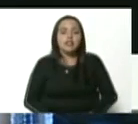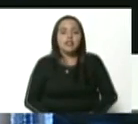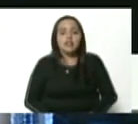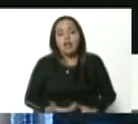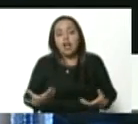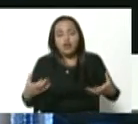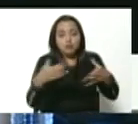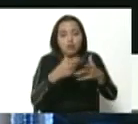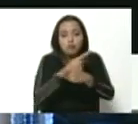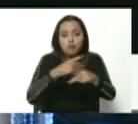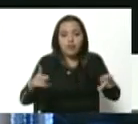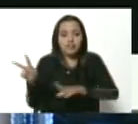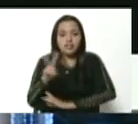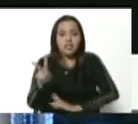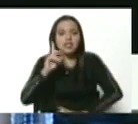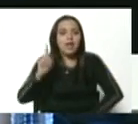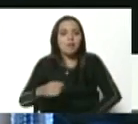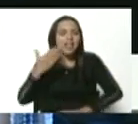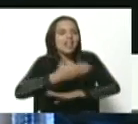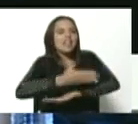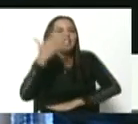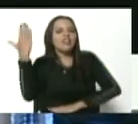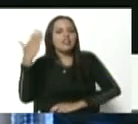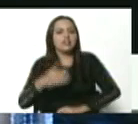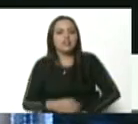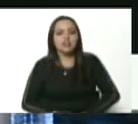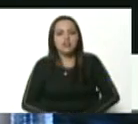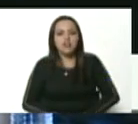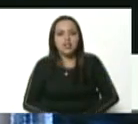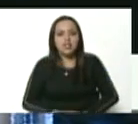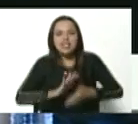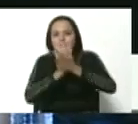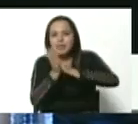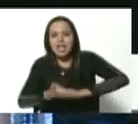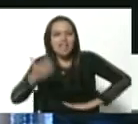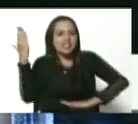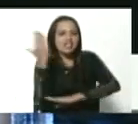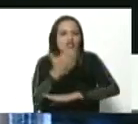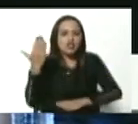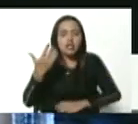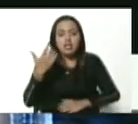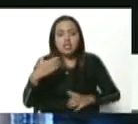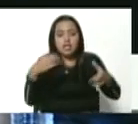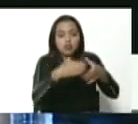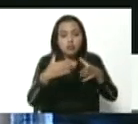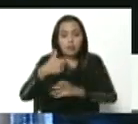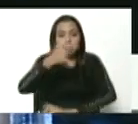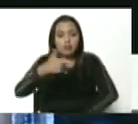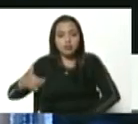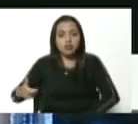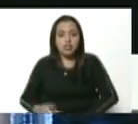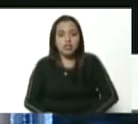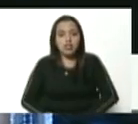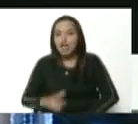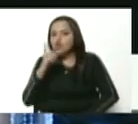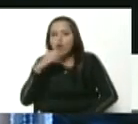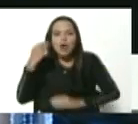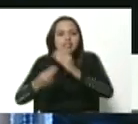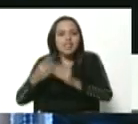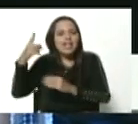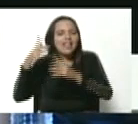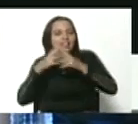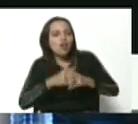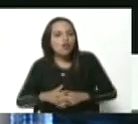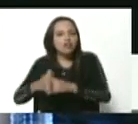venezolano, revisar y levantar las sanciones secundarias a terceros, abstenerse de imponer sanciones para